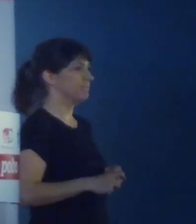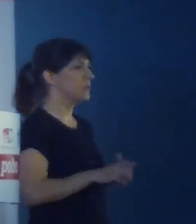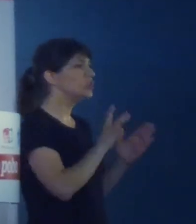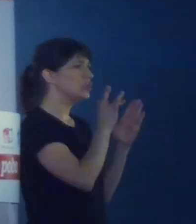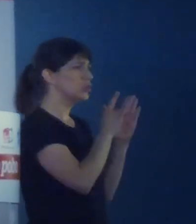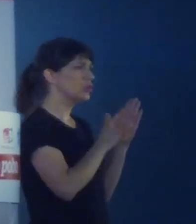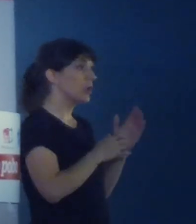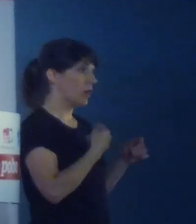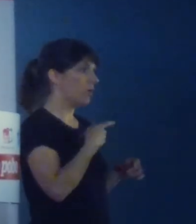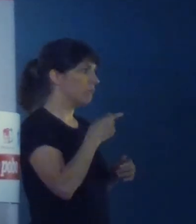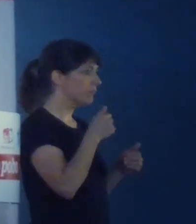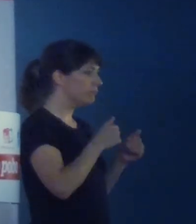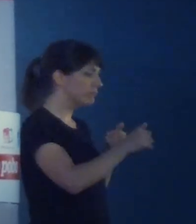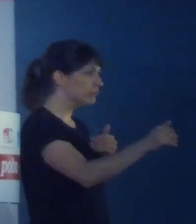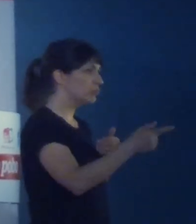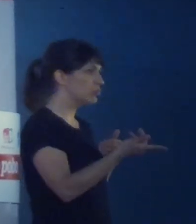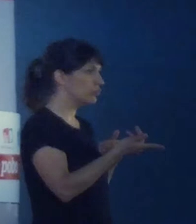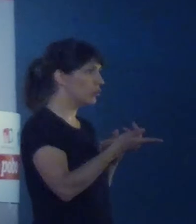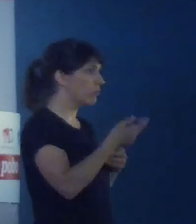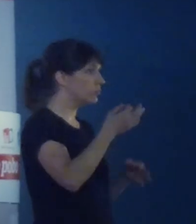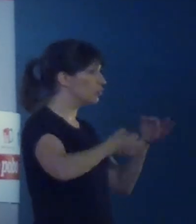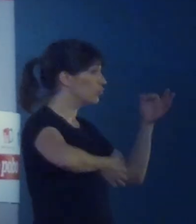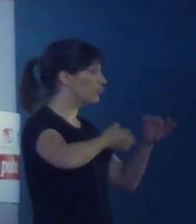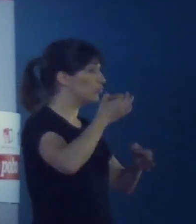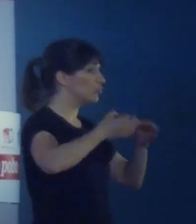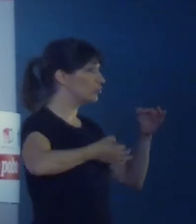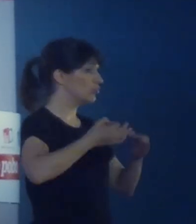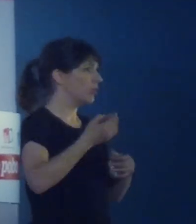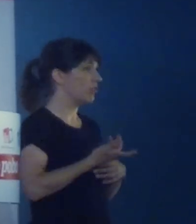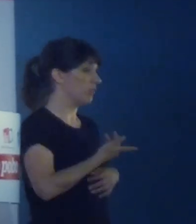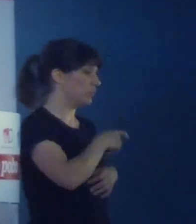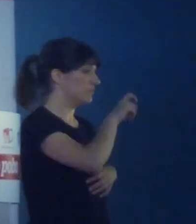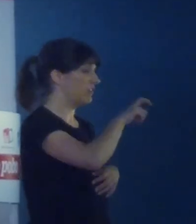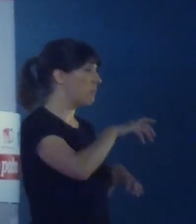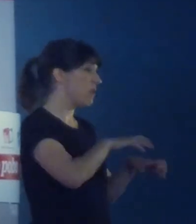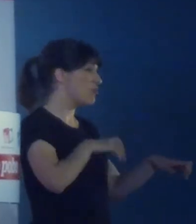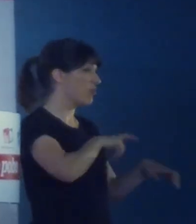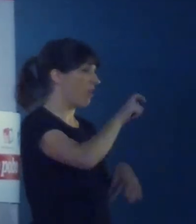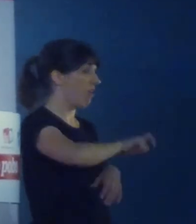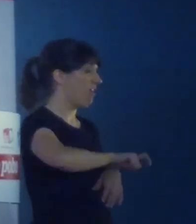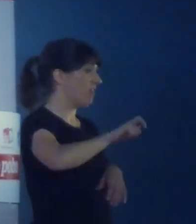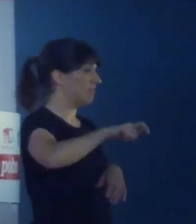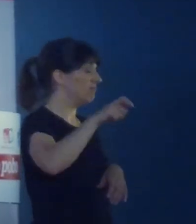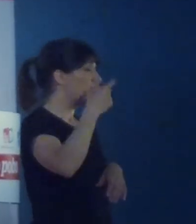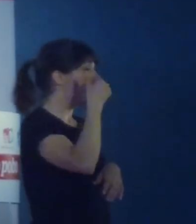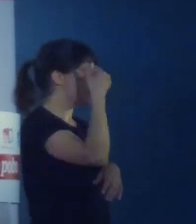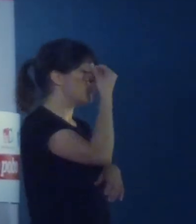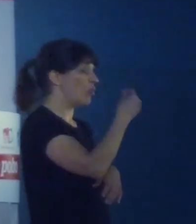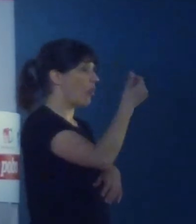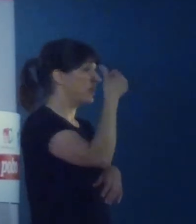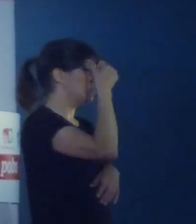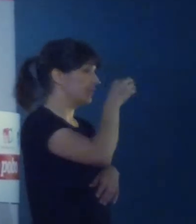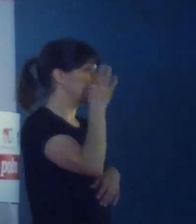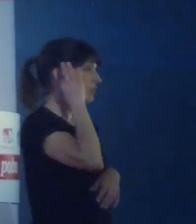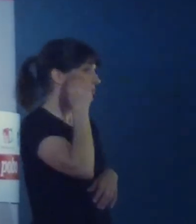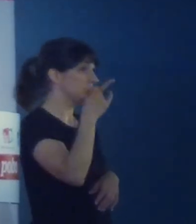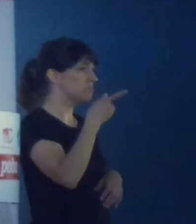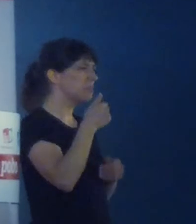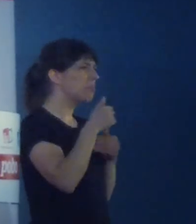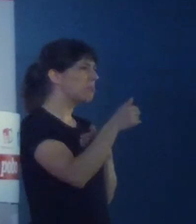que van ser procesadas, son fundamentalmente rapaces e rapazas, van ser procesadas, o xuízo vai se